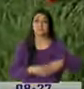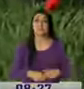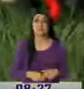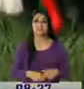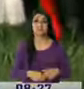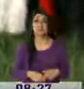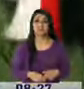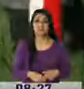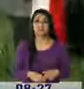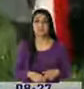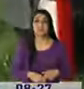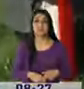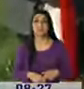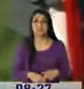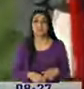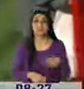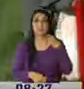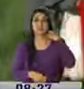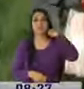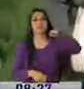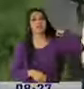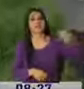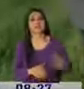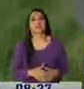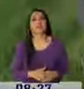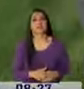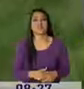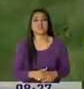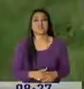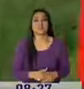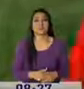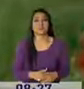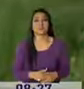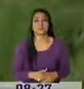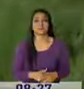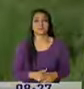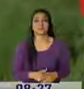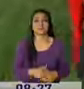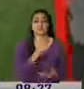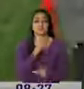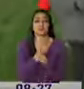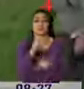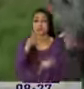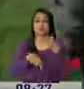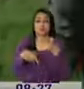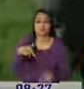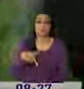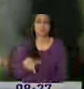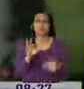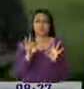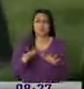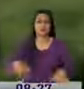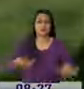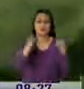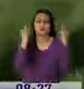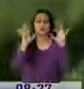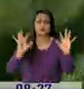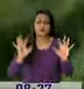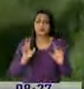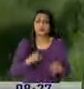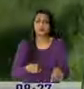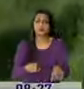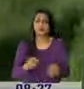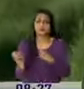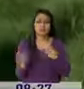mi vecina. Venga, le ayudo, coménteme. Realmente aquí no se puede, pues, tener este espacio de entretenimiento porque está